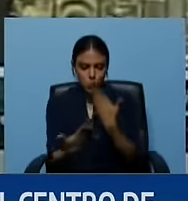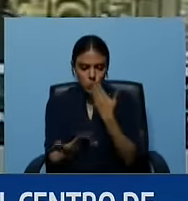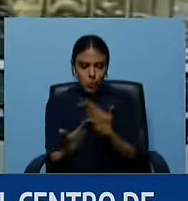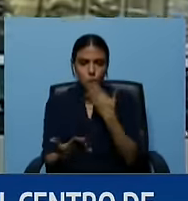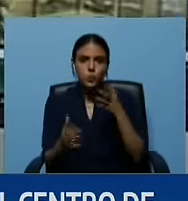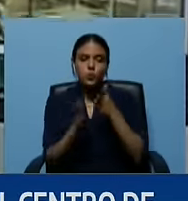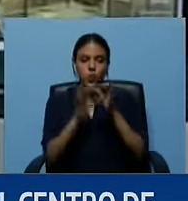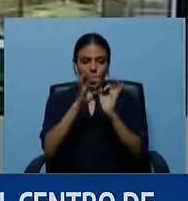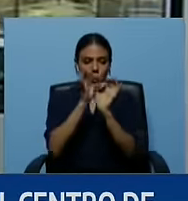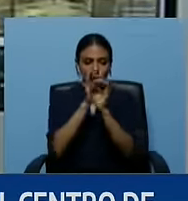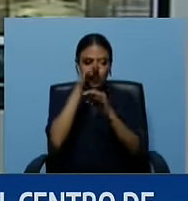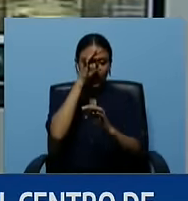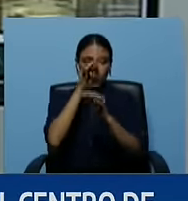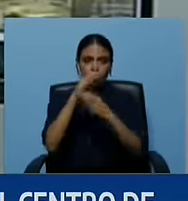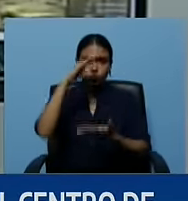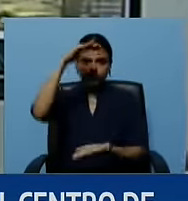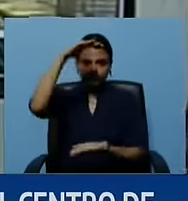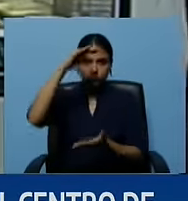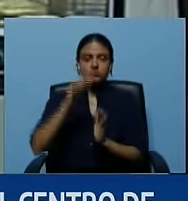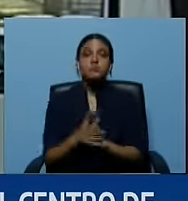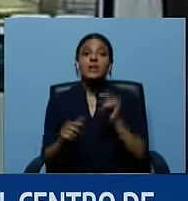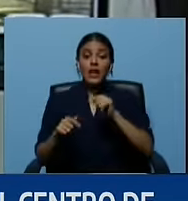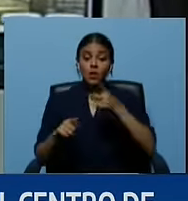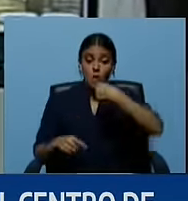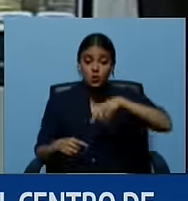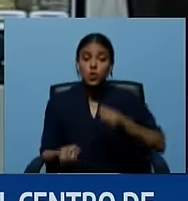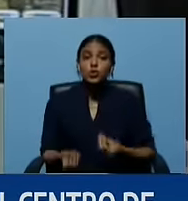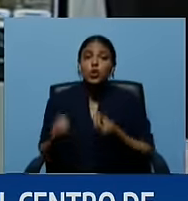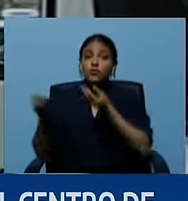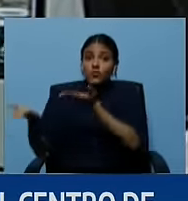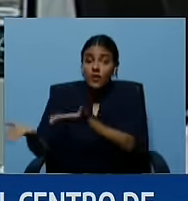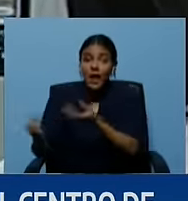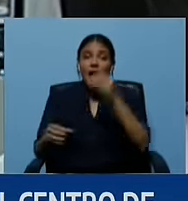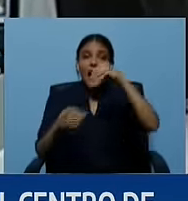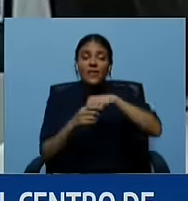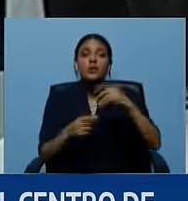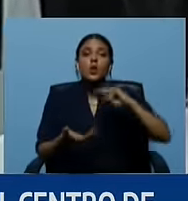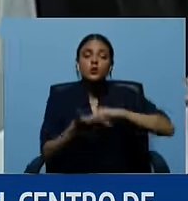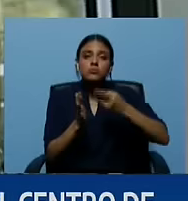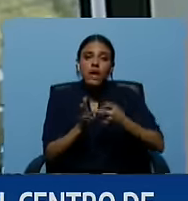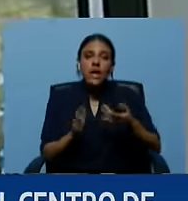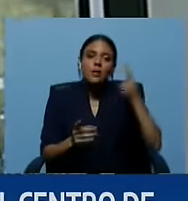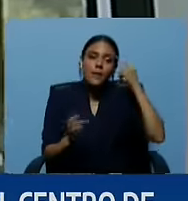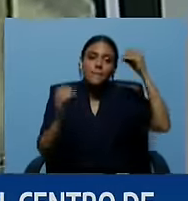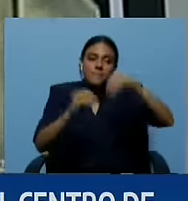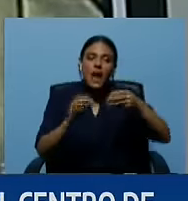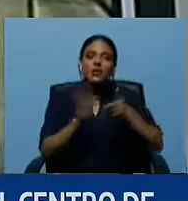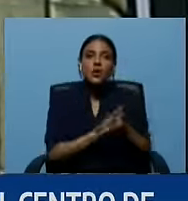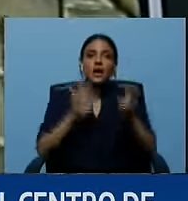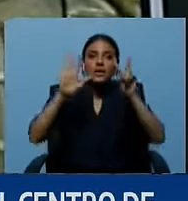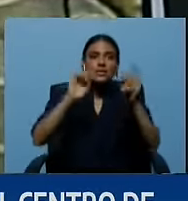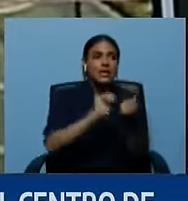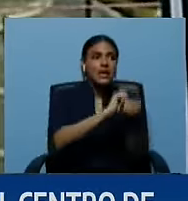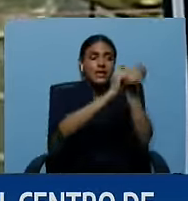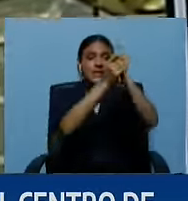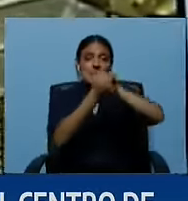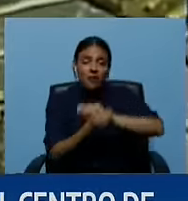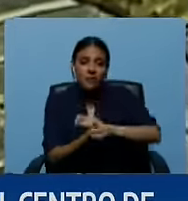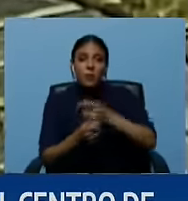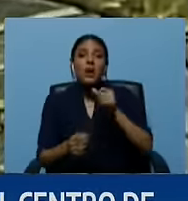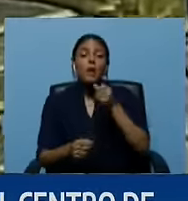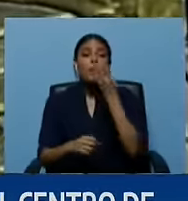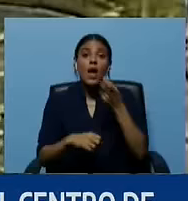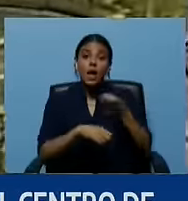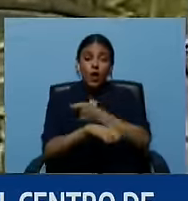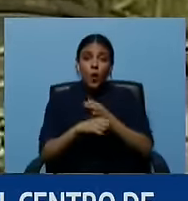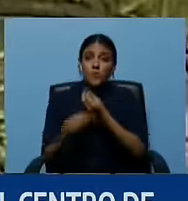Esta entrega forma parte de lo que es la estrategia de las 7 transformaciones, particularmente la segunda, como usted comentaba, lo que